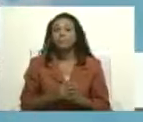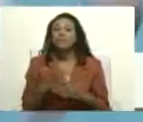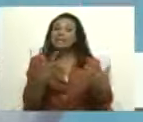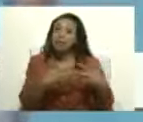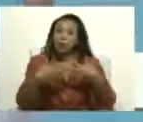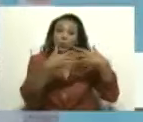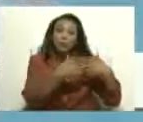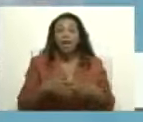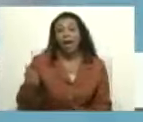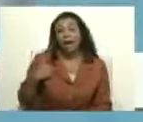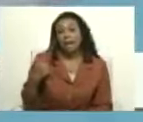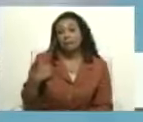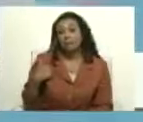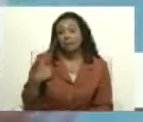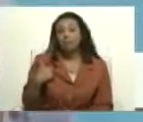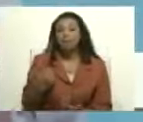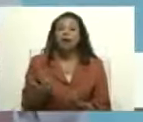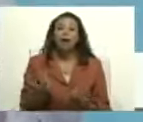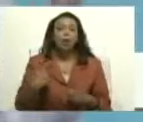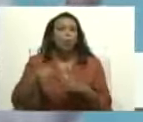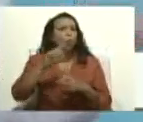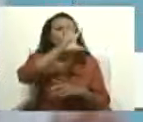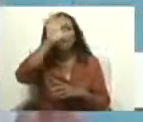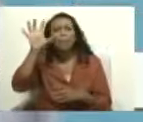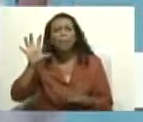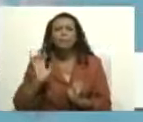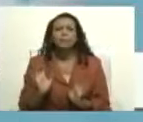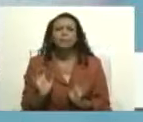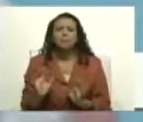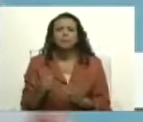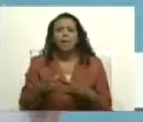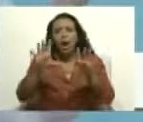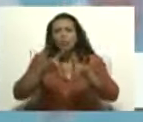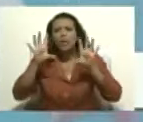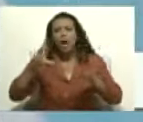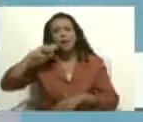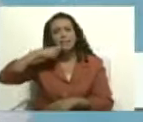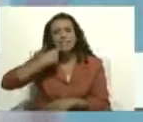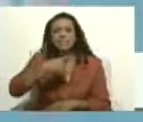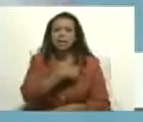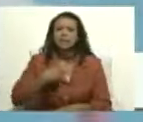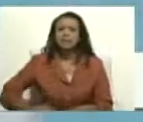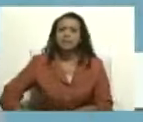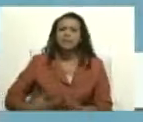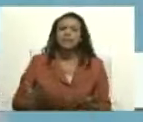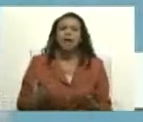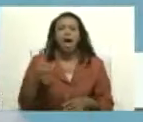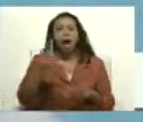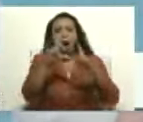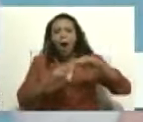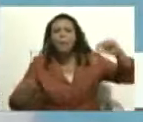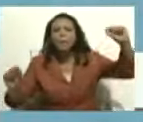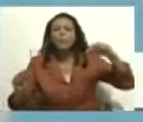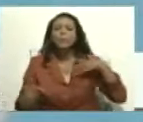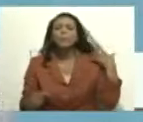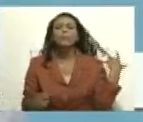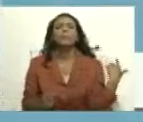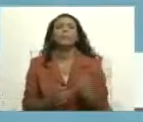Estados Unidos, Canadá, y se va uno por el otro lado, Australia, Rusia, China, Japón, mejor